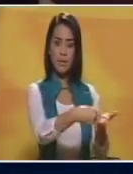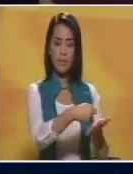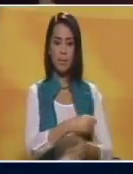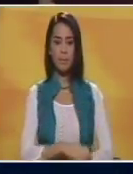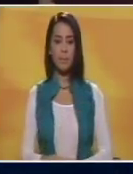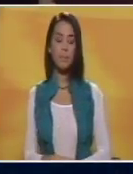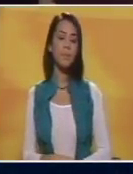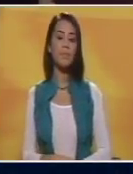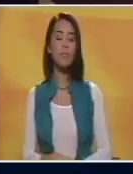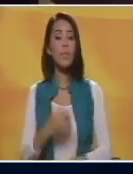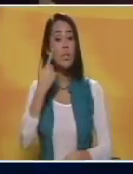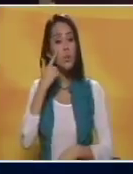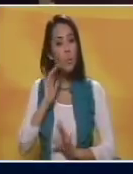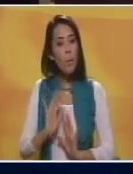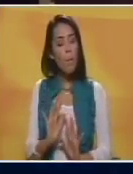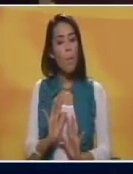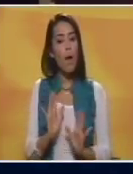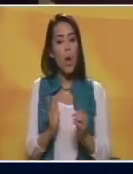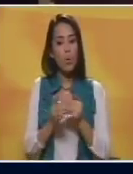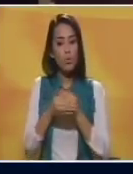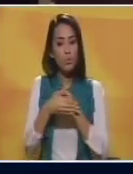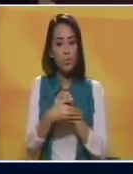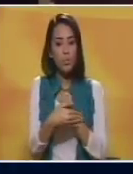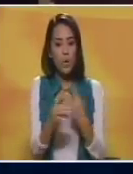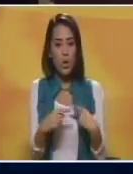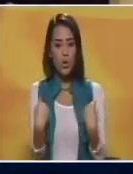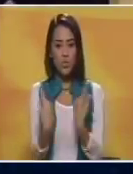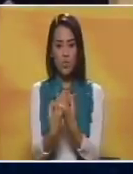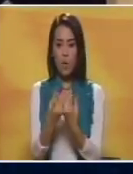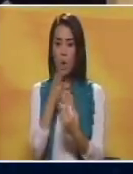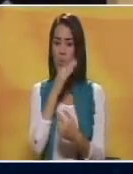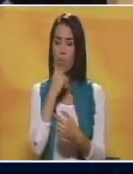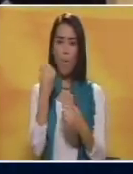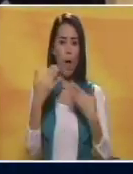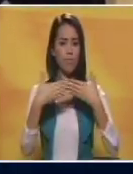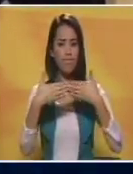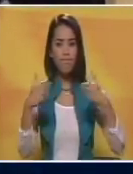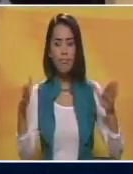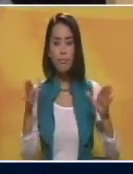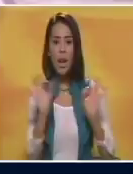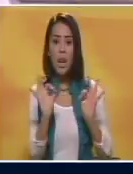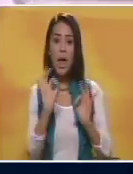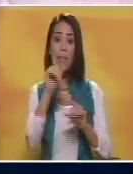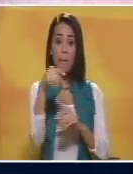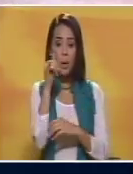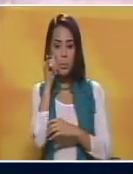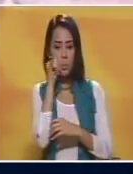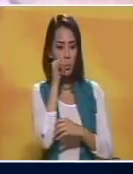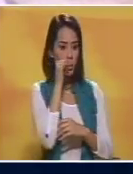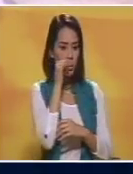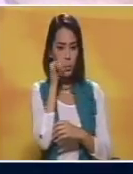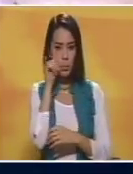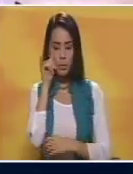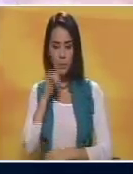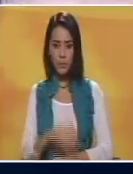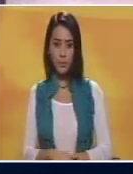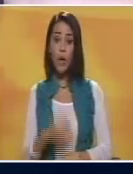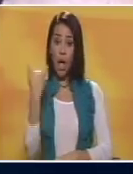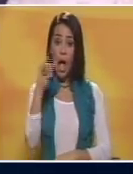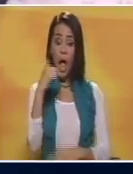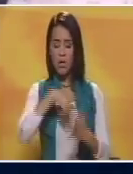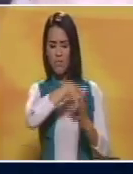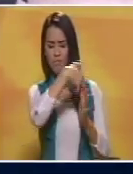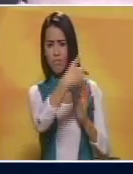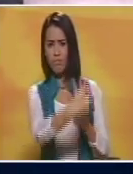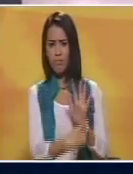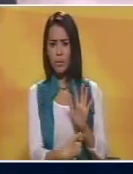donde supuestamente se mantenían encerradas en habitaciones sin ventilación y con cámaras de vigilancia. Tenemos múltiples pruebas, entre